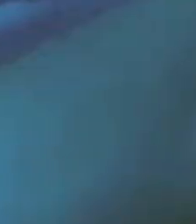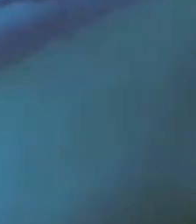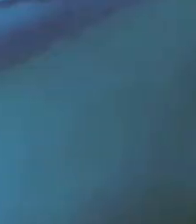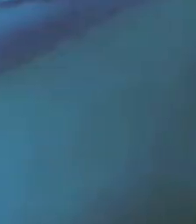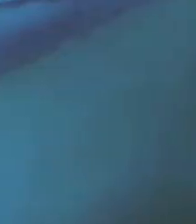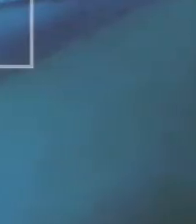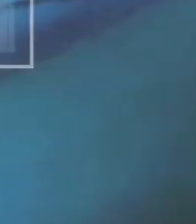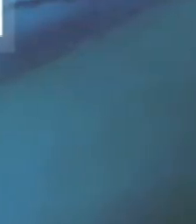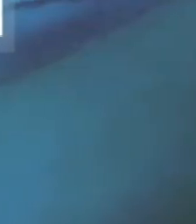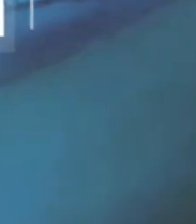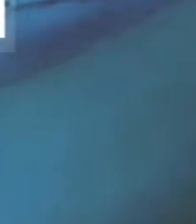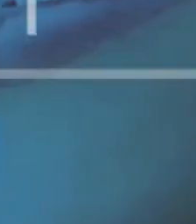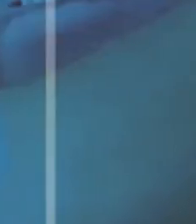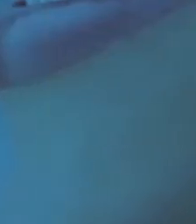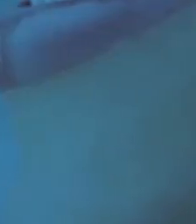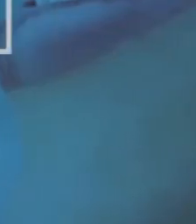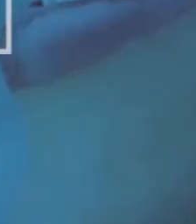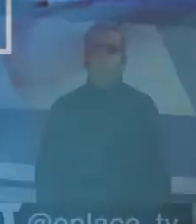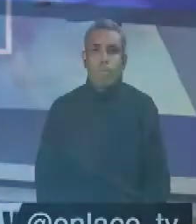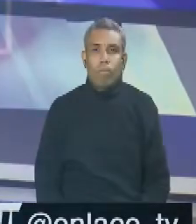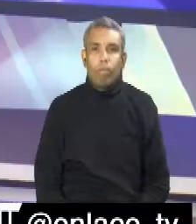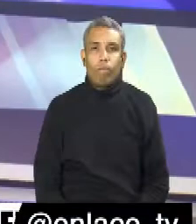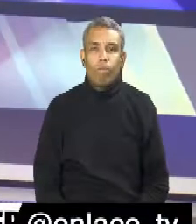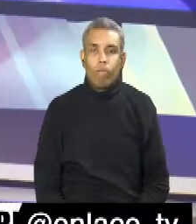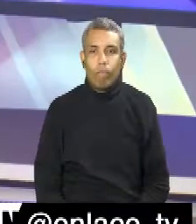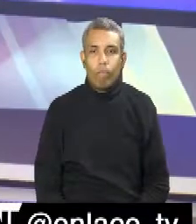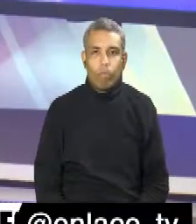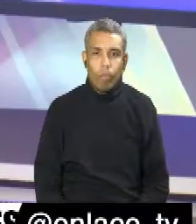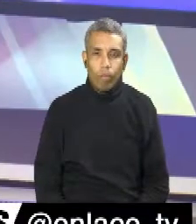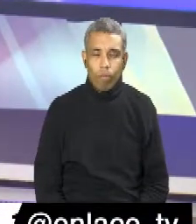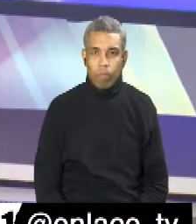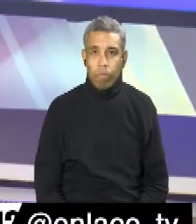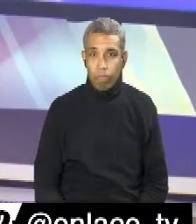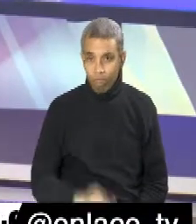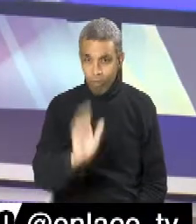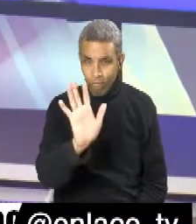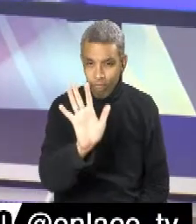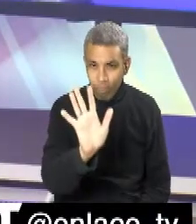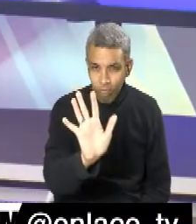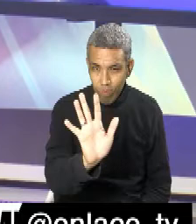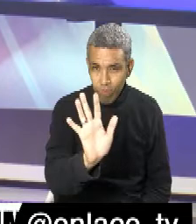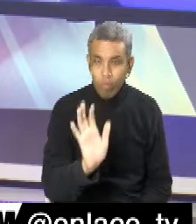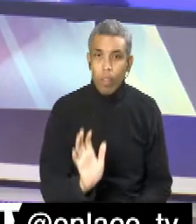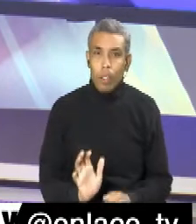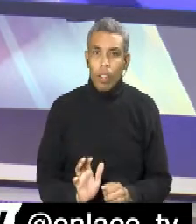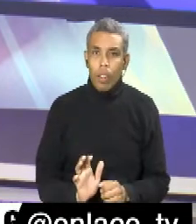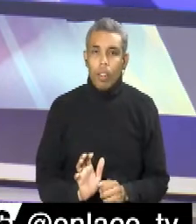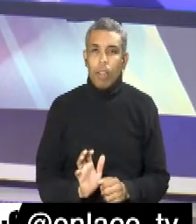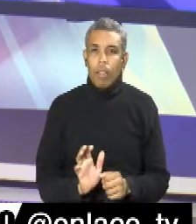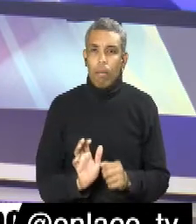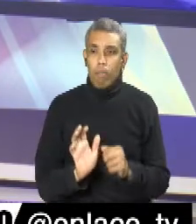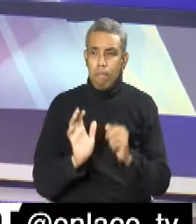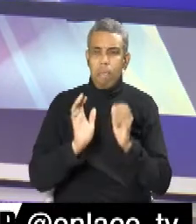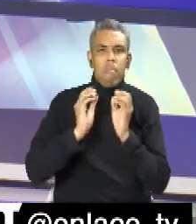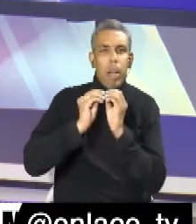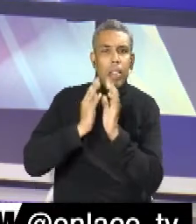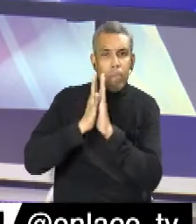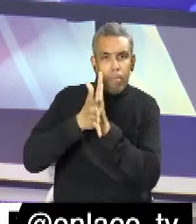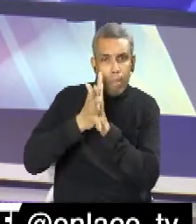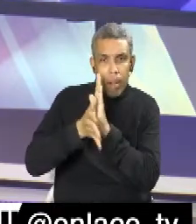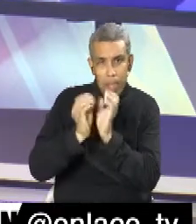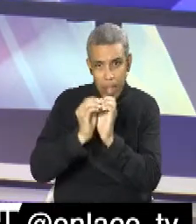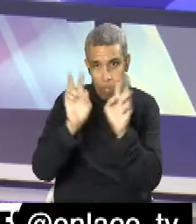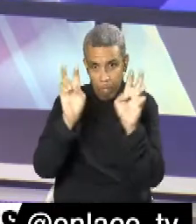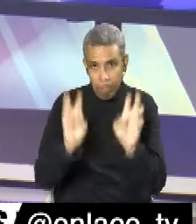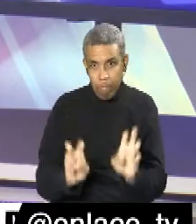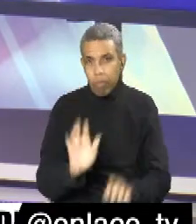Chrome es odontología especializada. Hacemos una primera pausa aquí en Enlace Noticias. Al regresar los esperamos con más